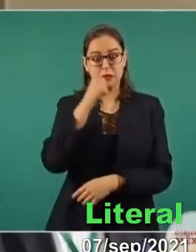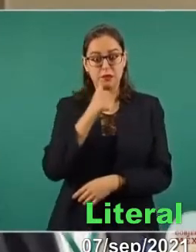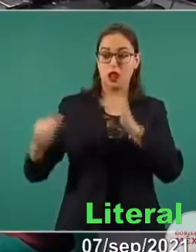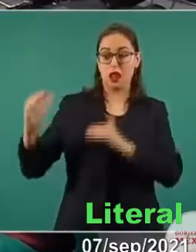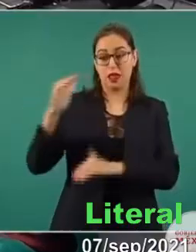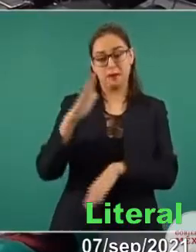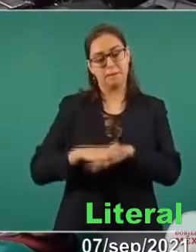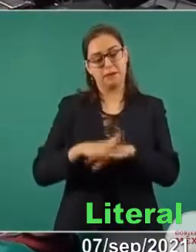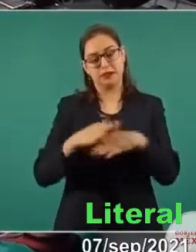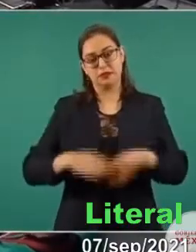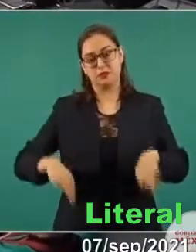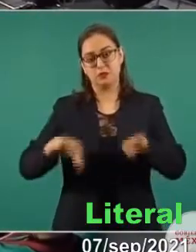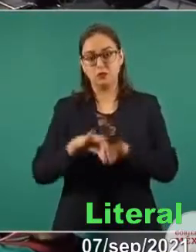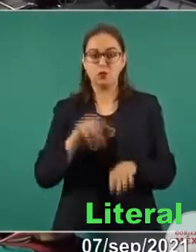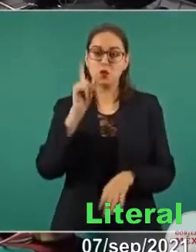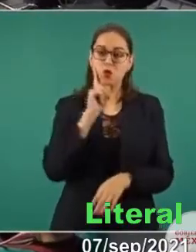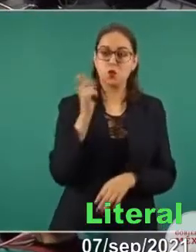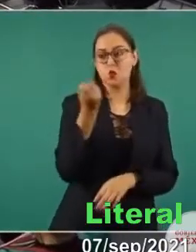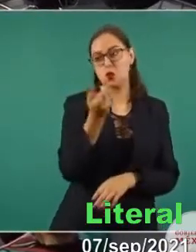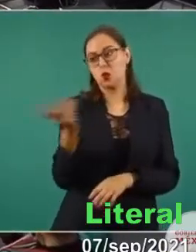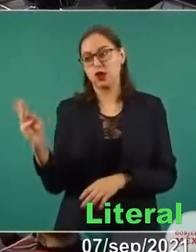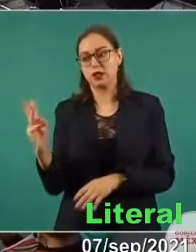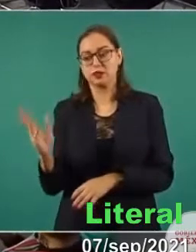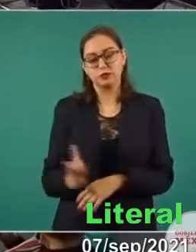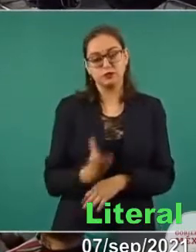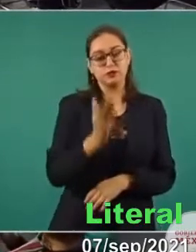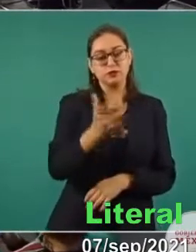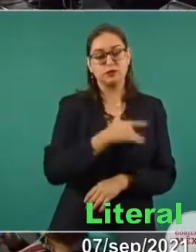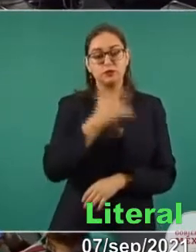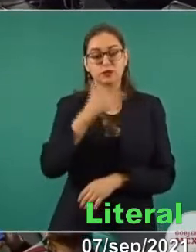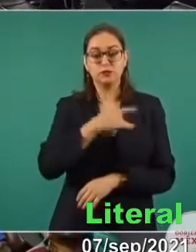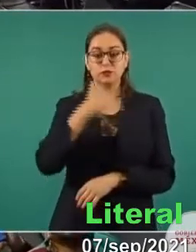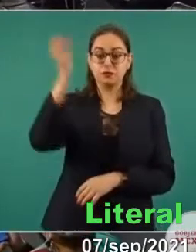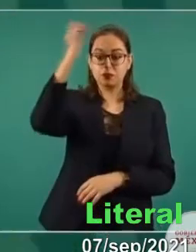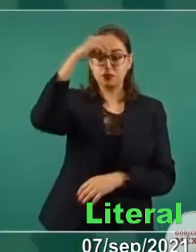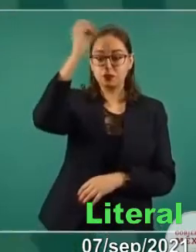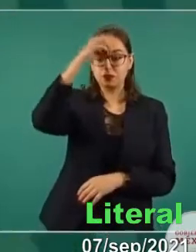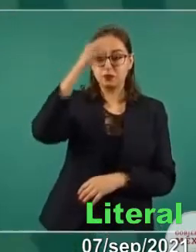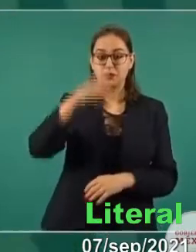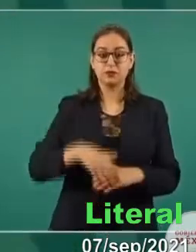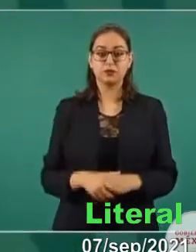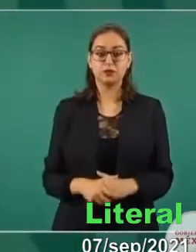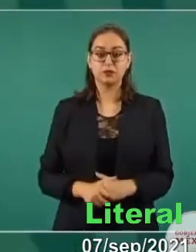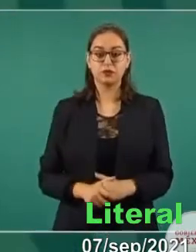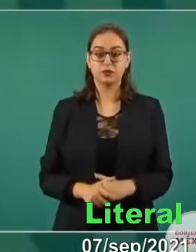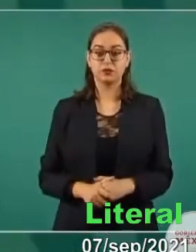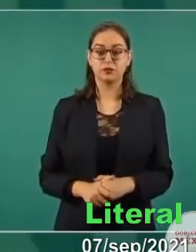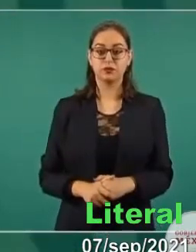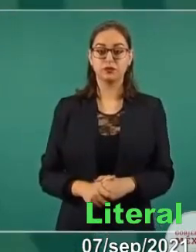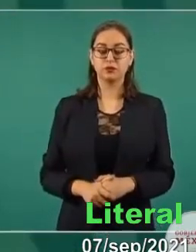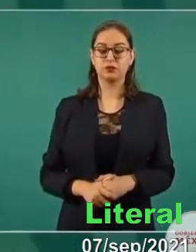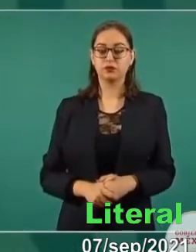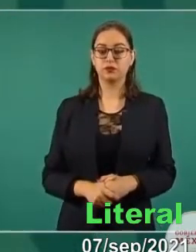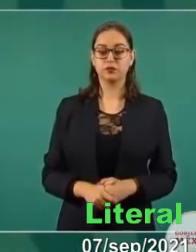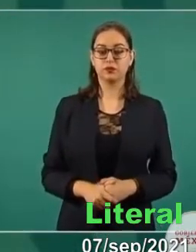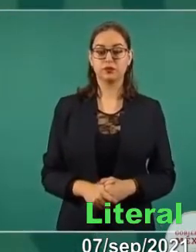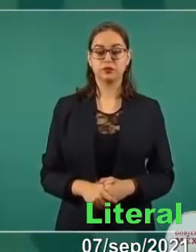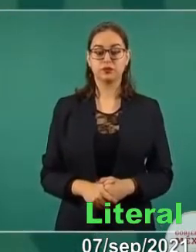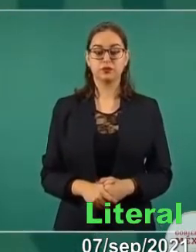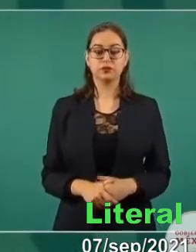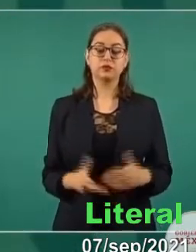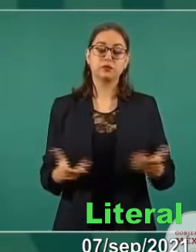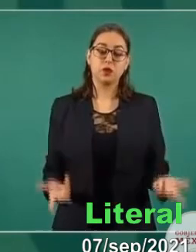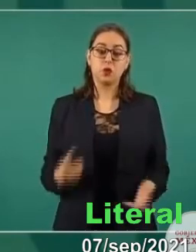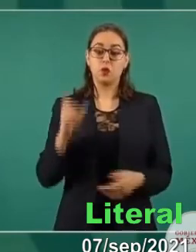vida. ¿Qué opinión tiene al respecto, señor presidente? Pues que lo tienen que resolver las